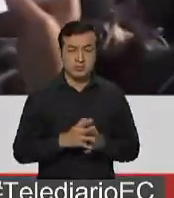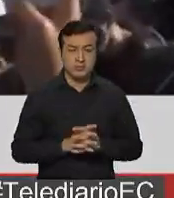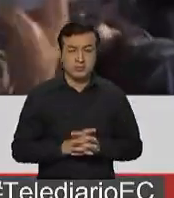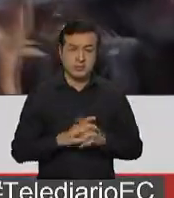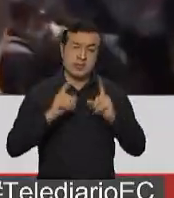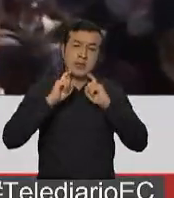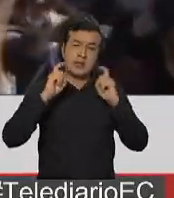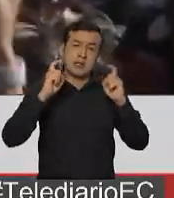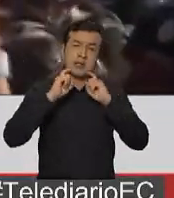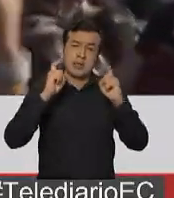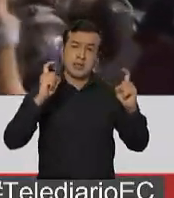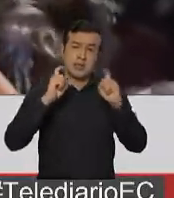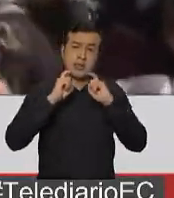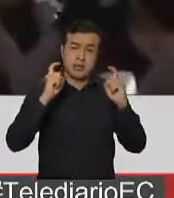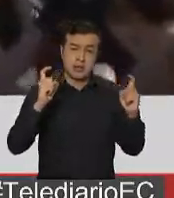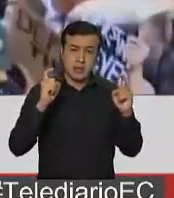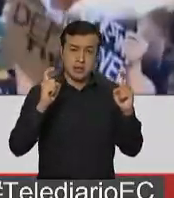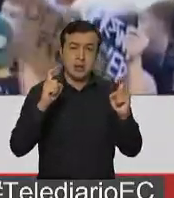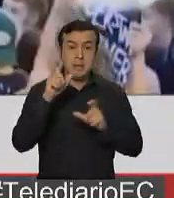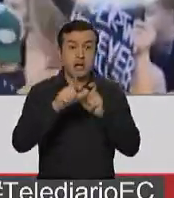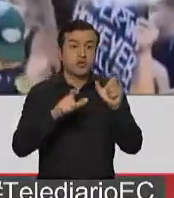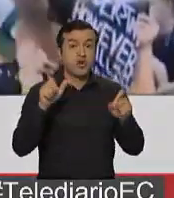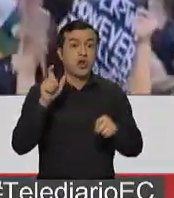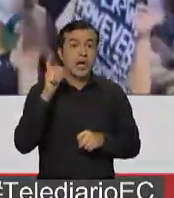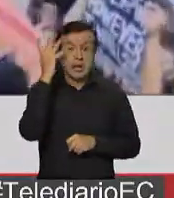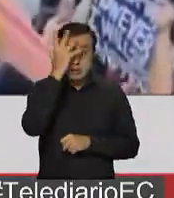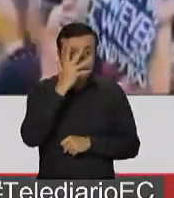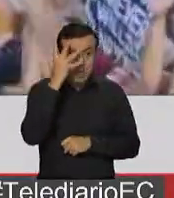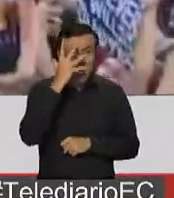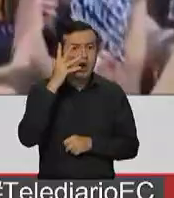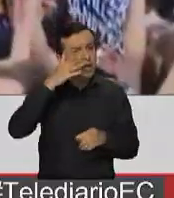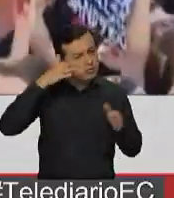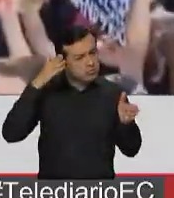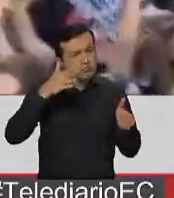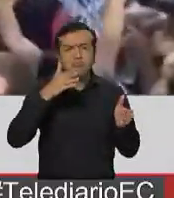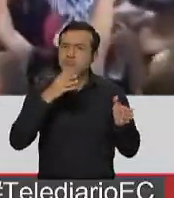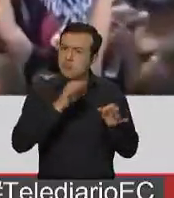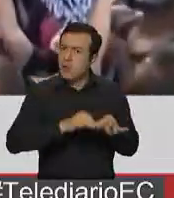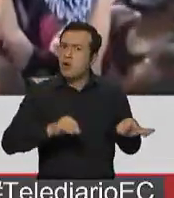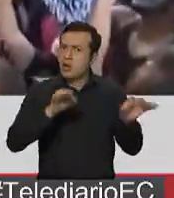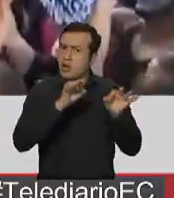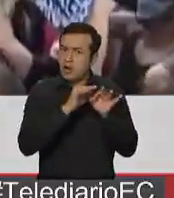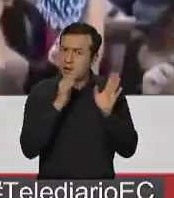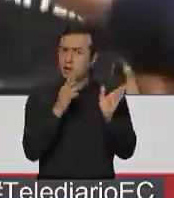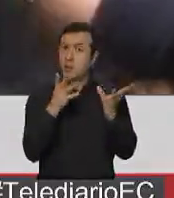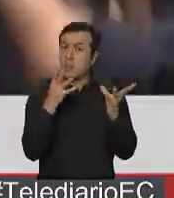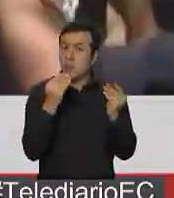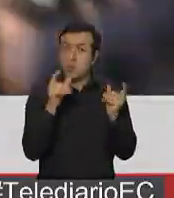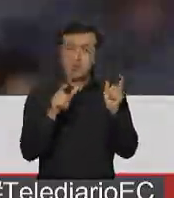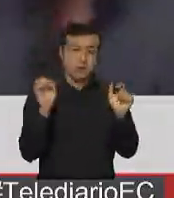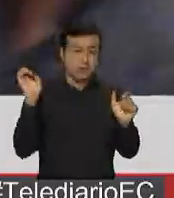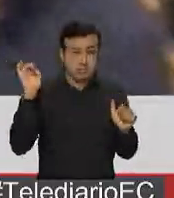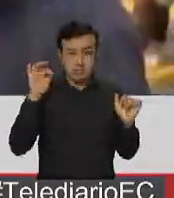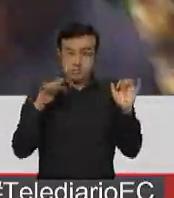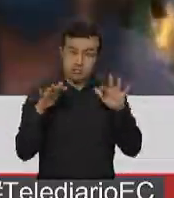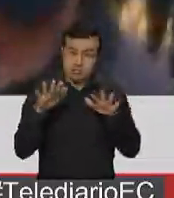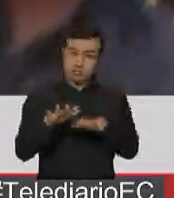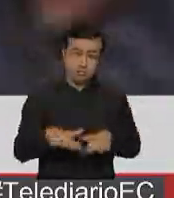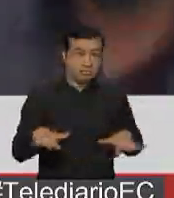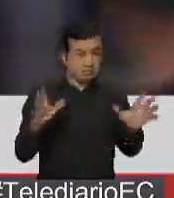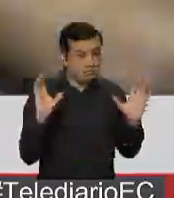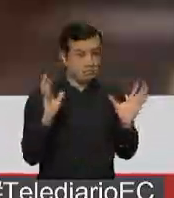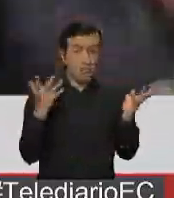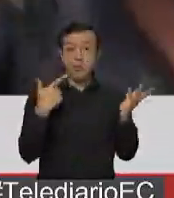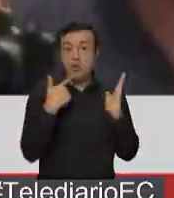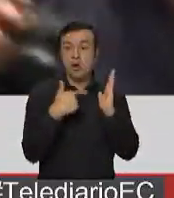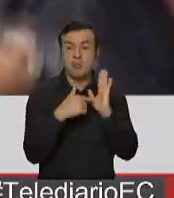El grito de Black Lives Matter resonó con fuerza en Washington, Estados Unidos. Hubo manifestaciones en varios puntos de la capital,